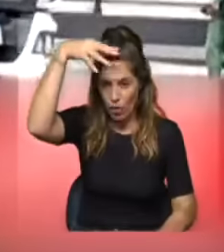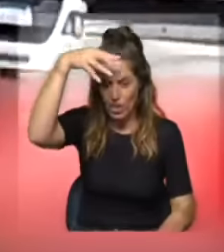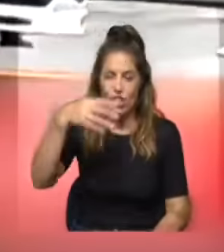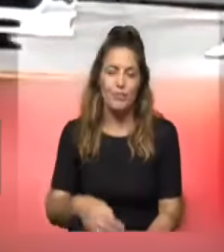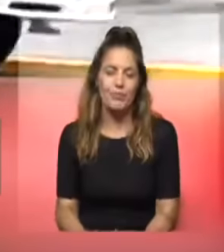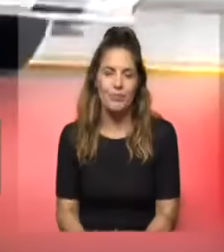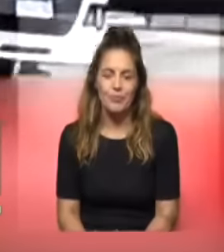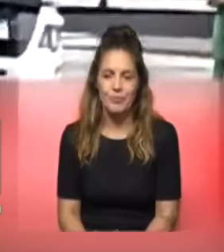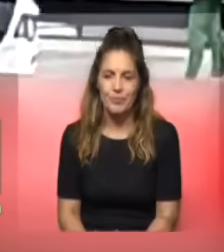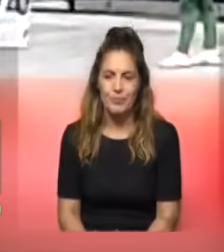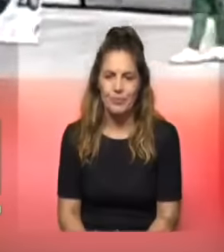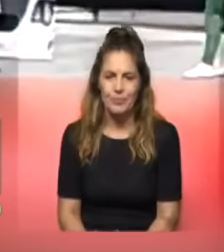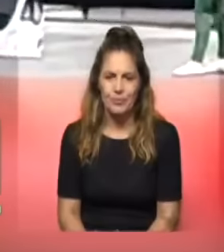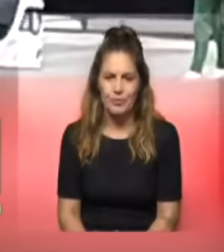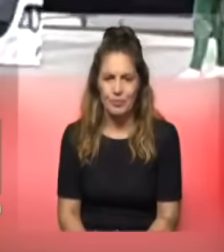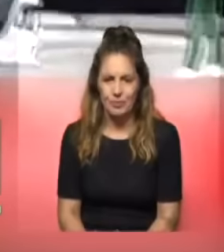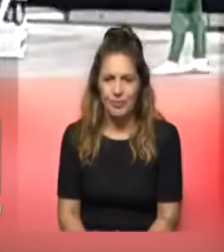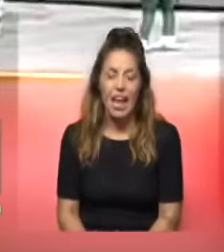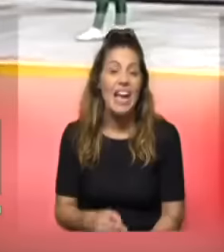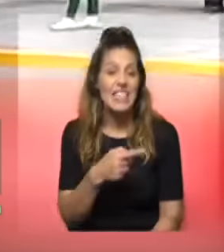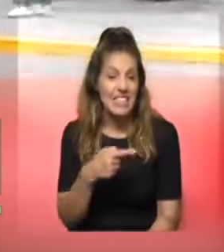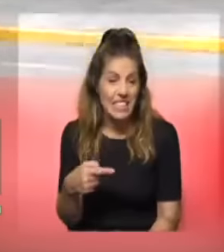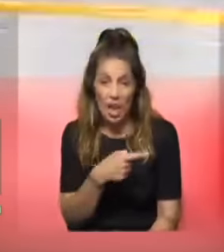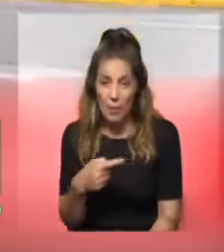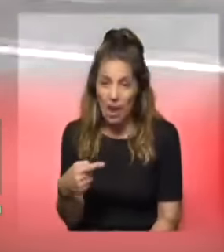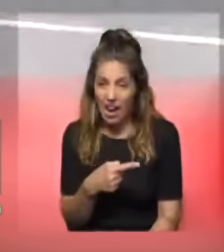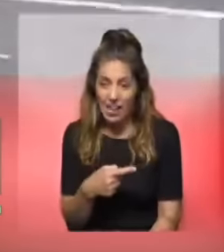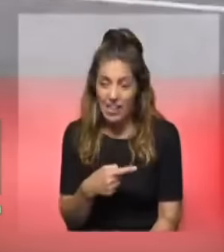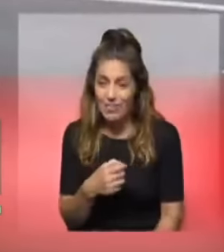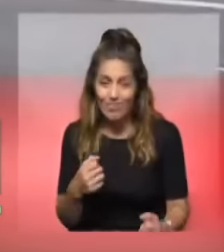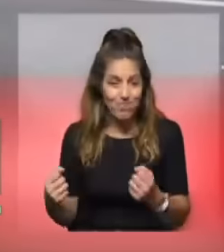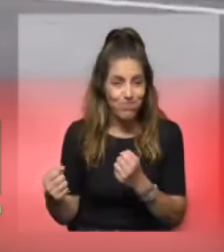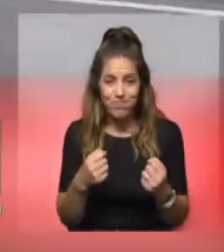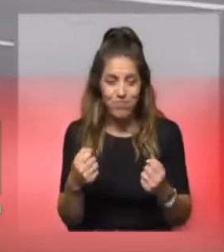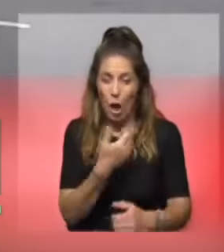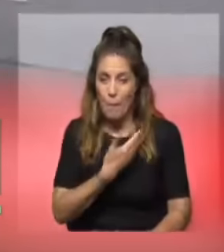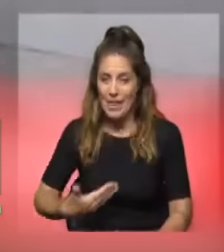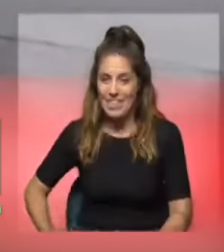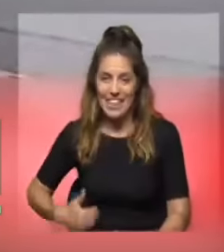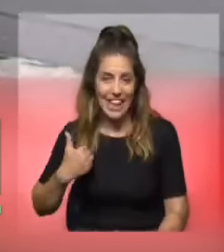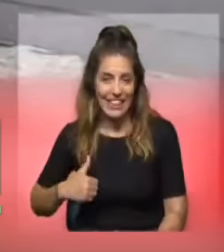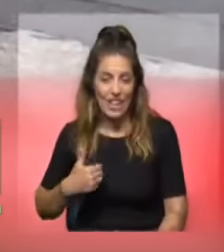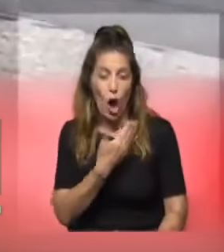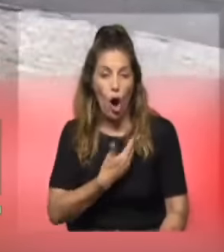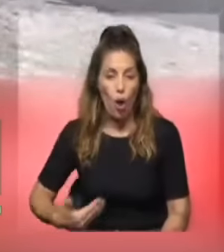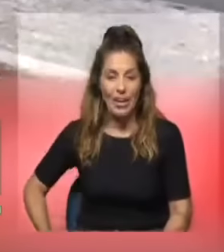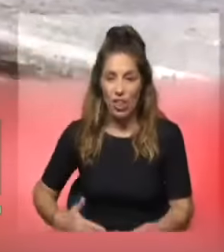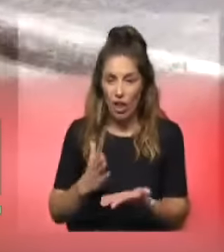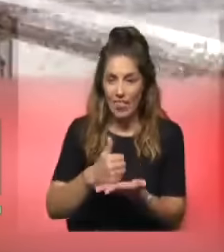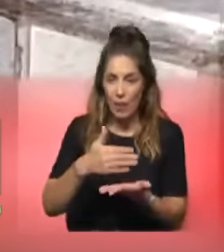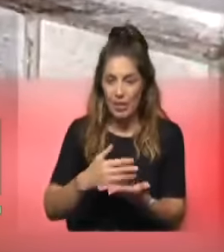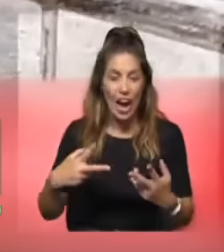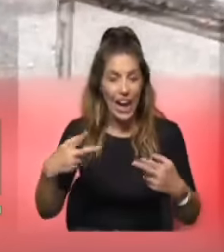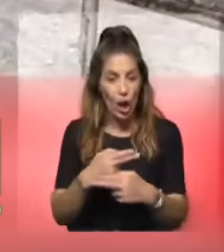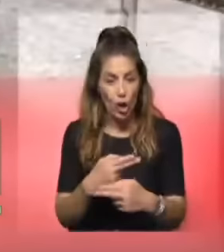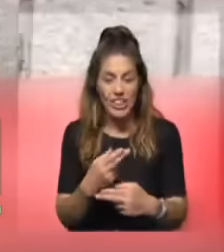bullrich el pulso que desde hace semanas mantienen el presidente de Argentina Javier Miley y los gobernadores de las provincias por el recorte de